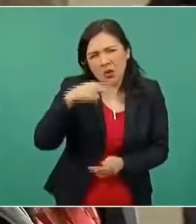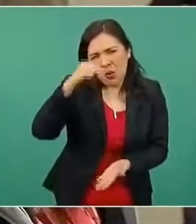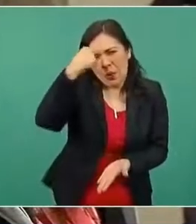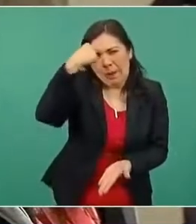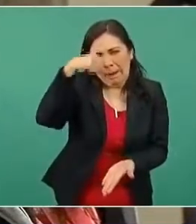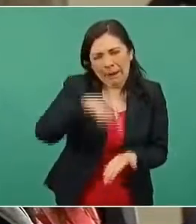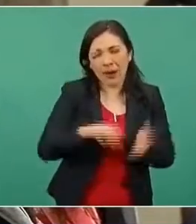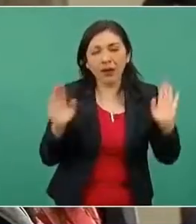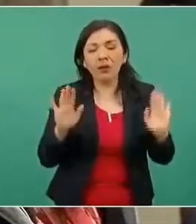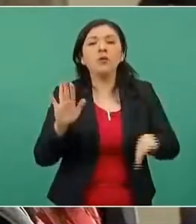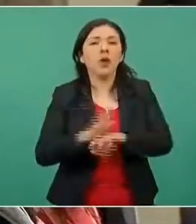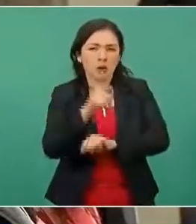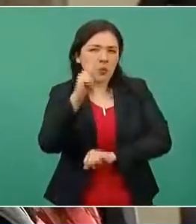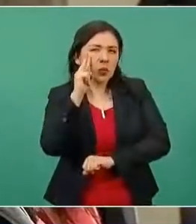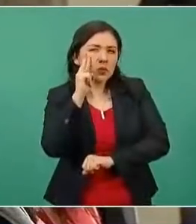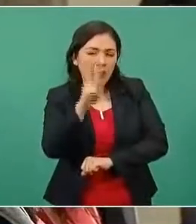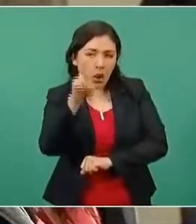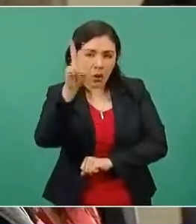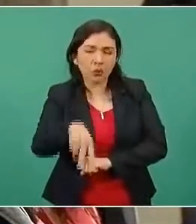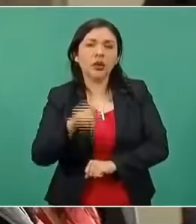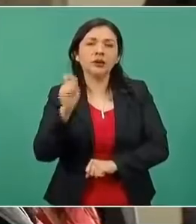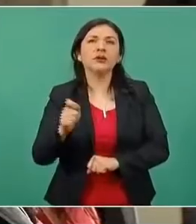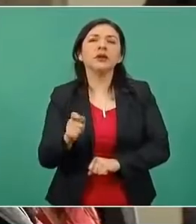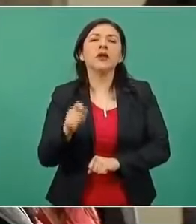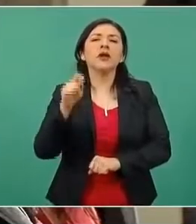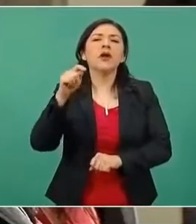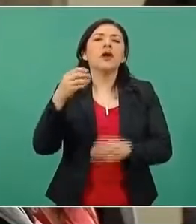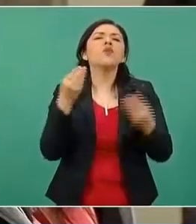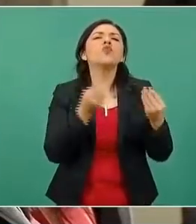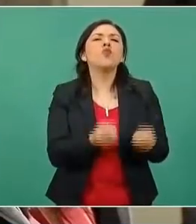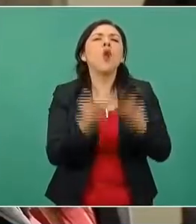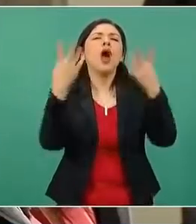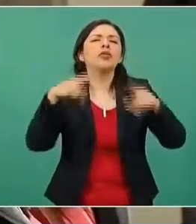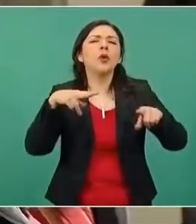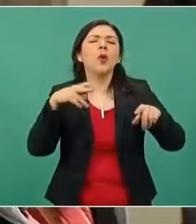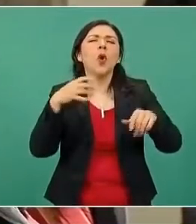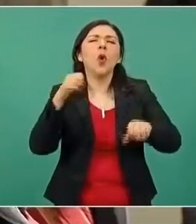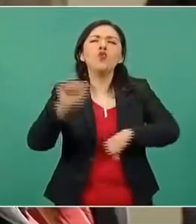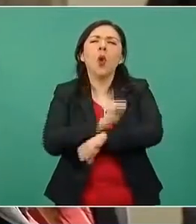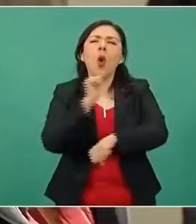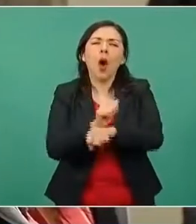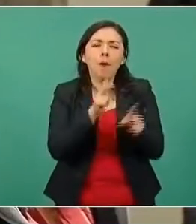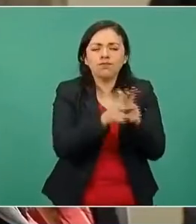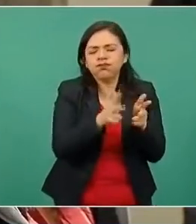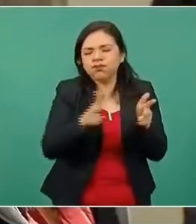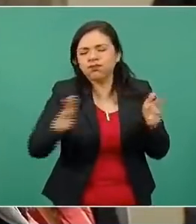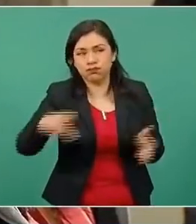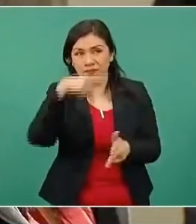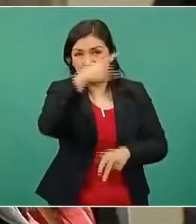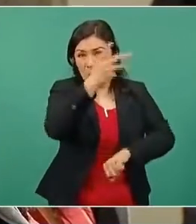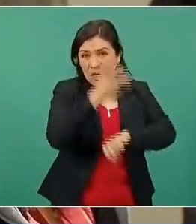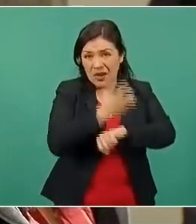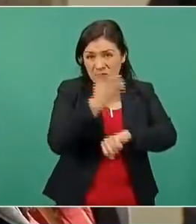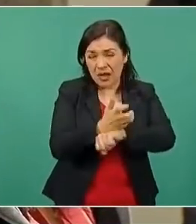si vemos el parque vehicular de los Estados Unidos es de